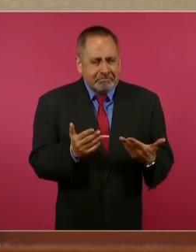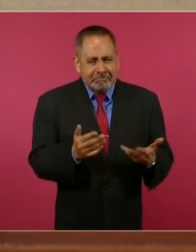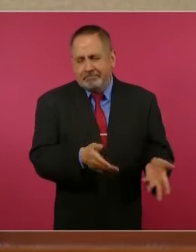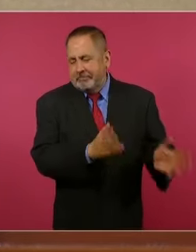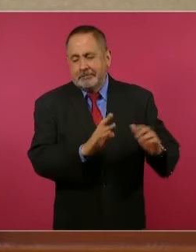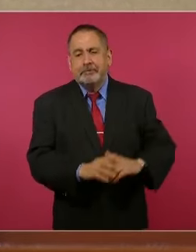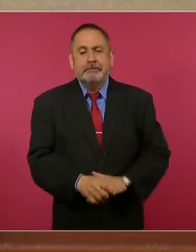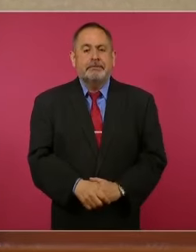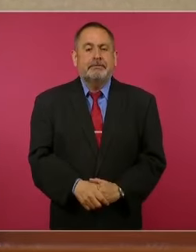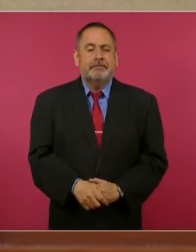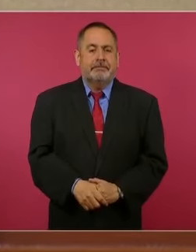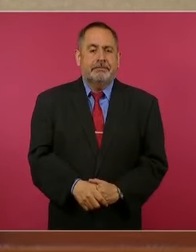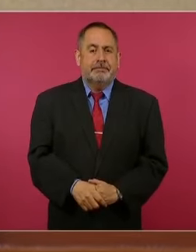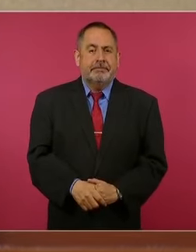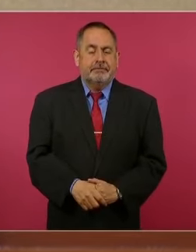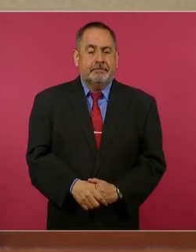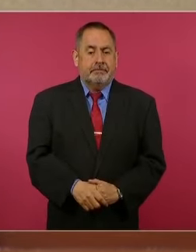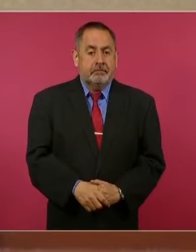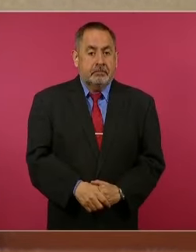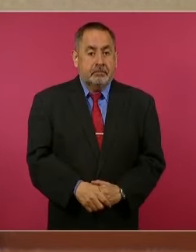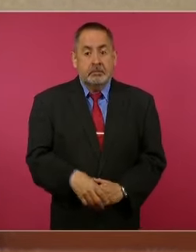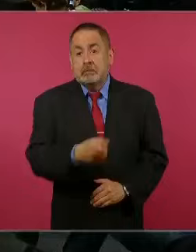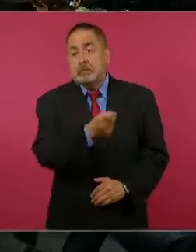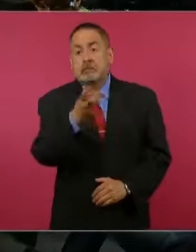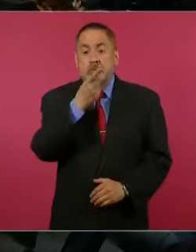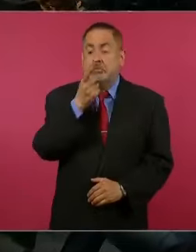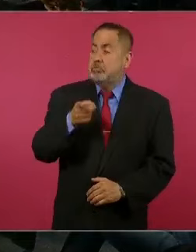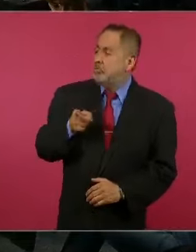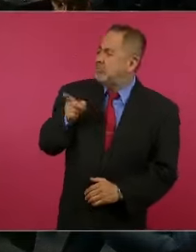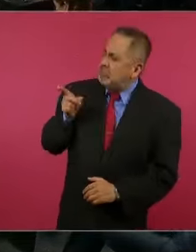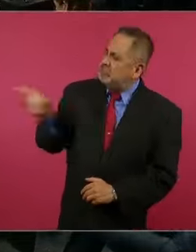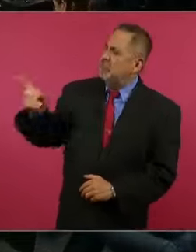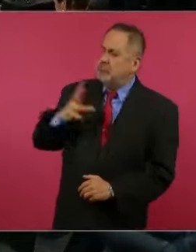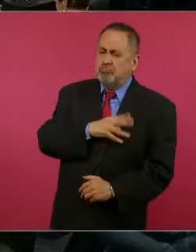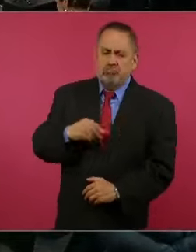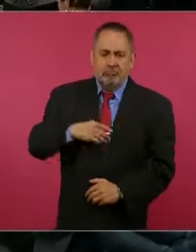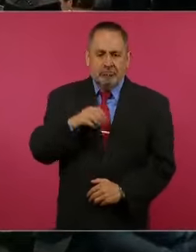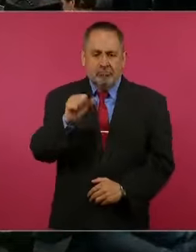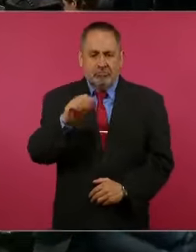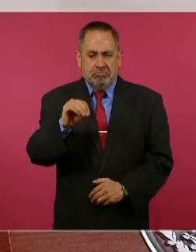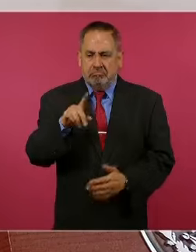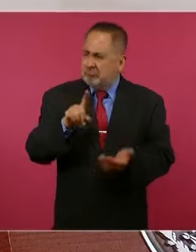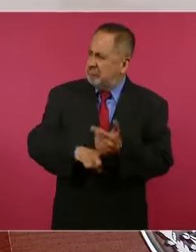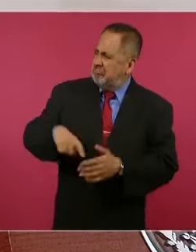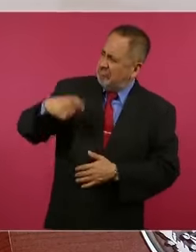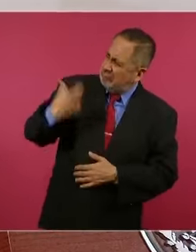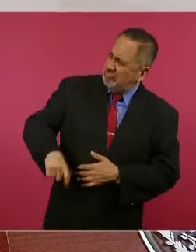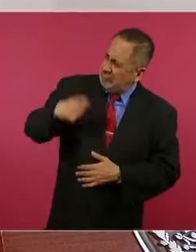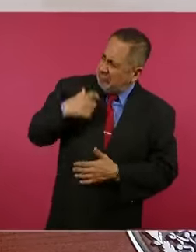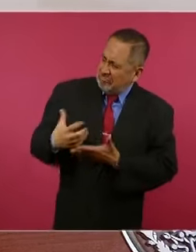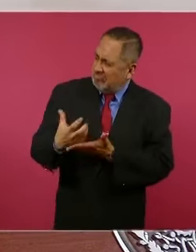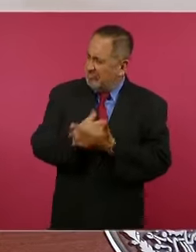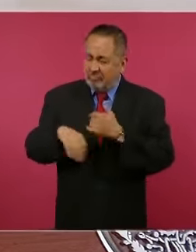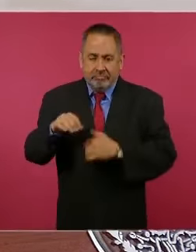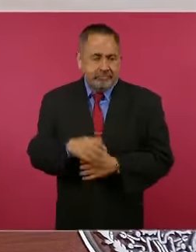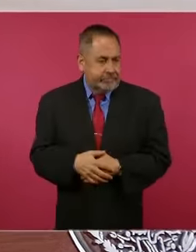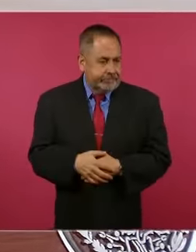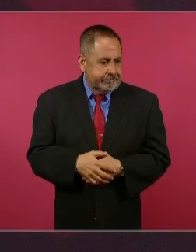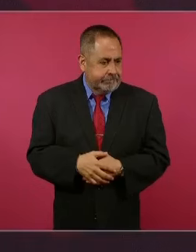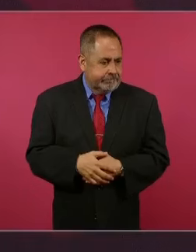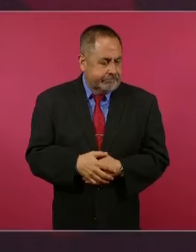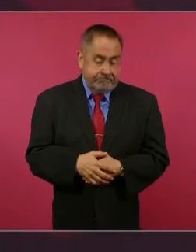qué que mis hijos eh se Están volviendo millonarios n más decir